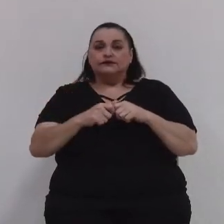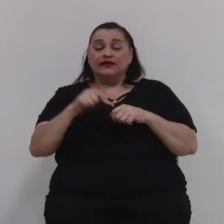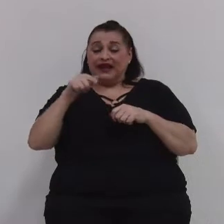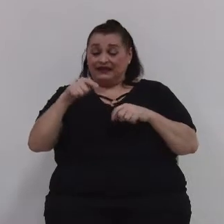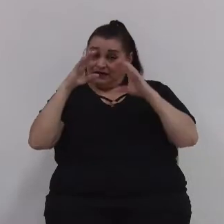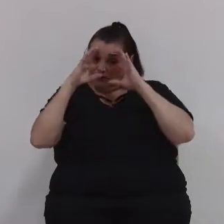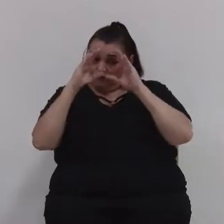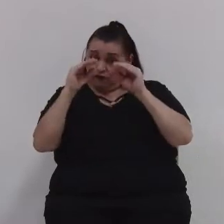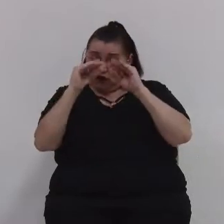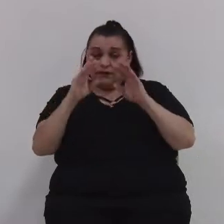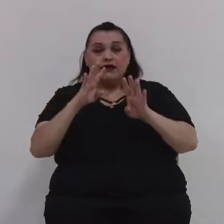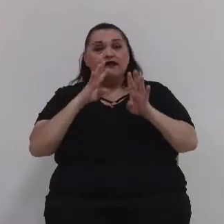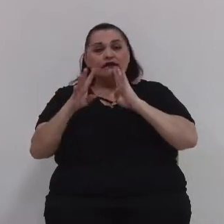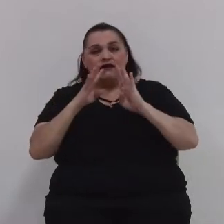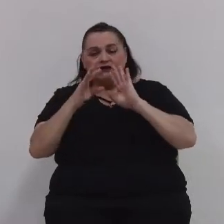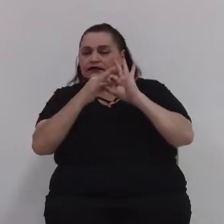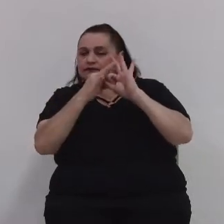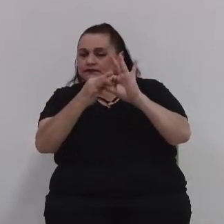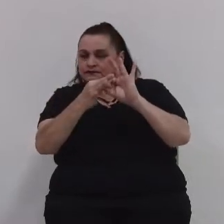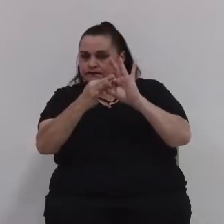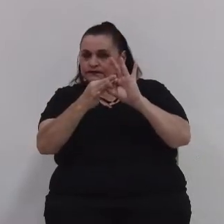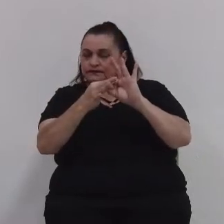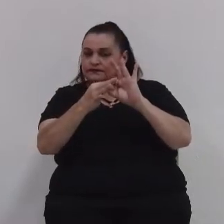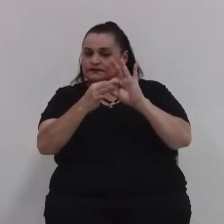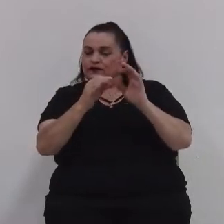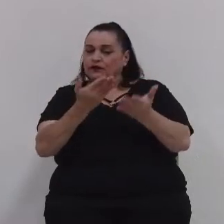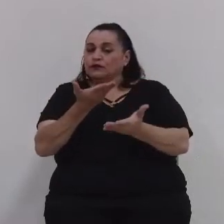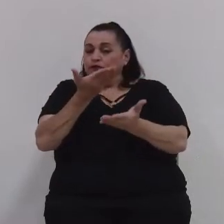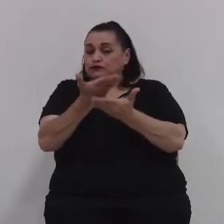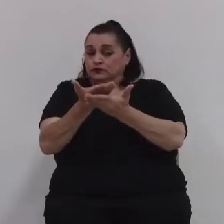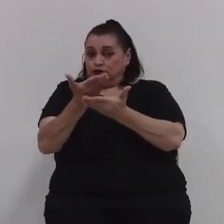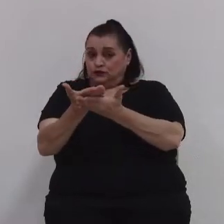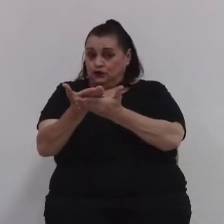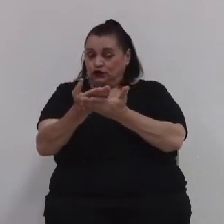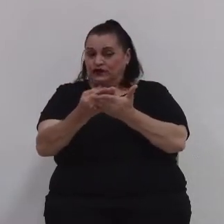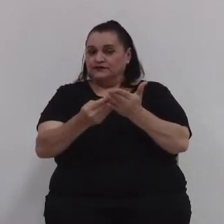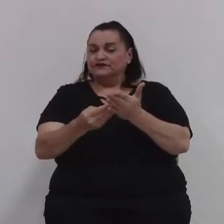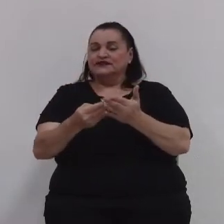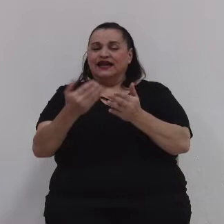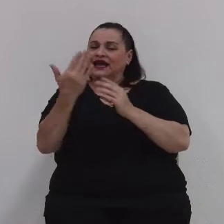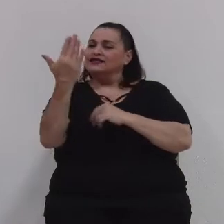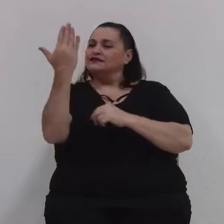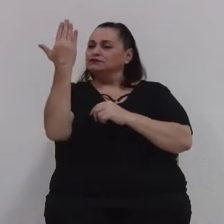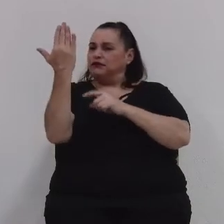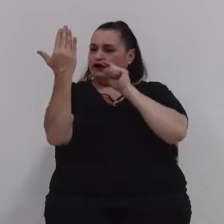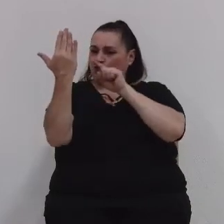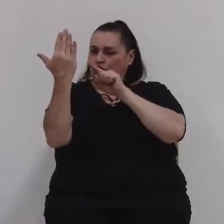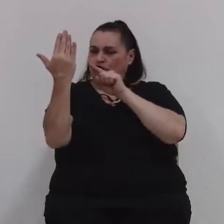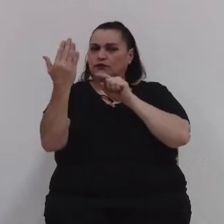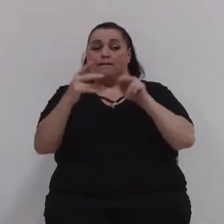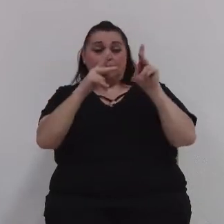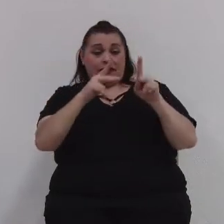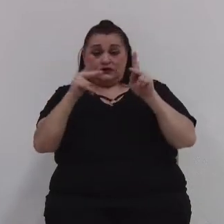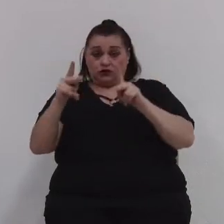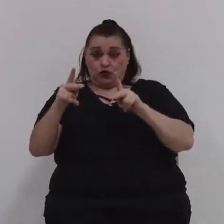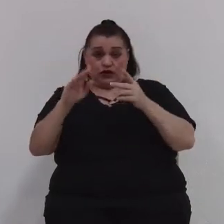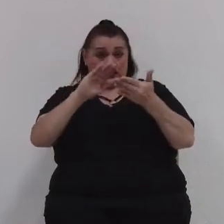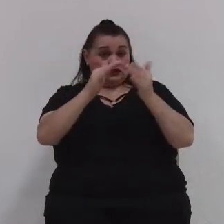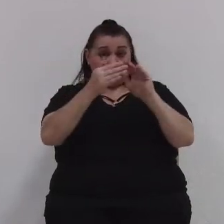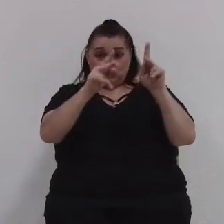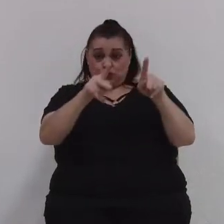informe habla de, precisamente nos pone frente a un espejo de que la gente, la